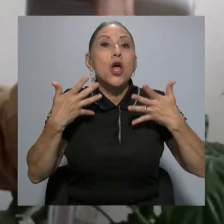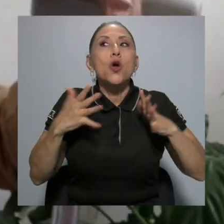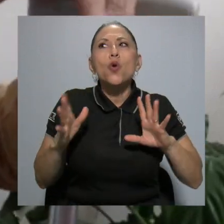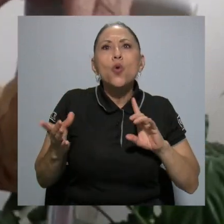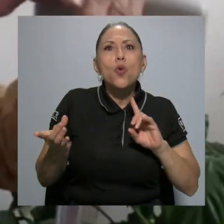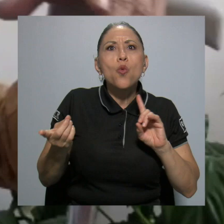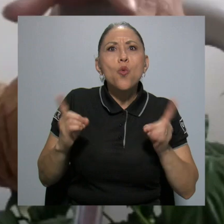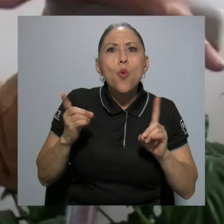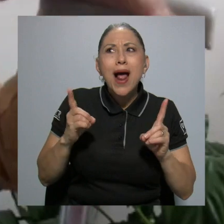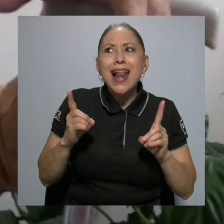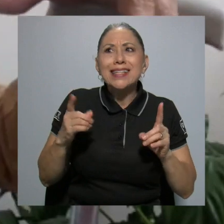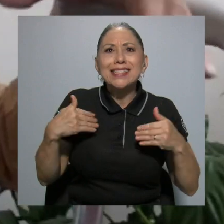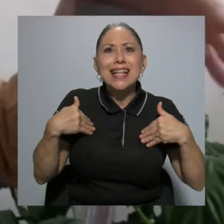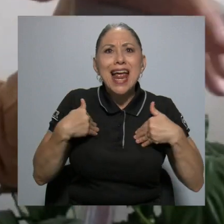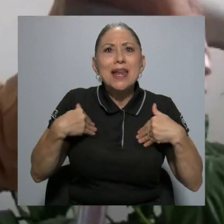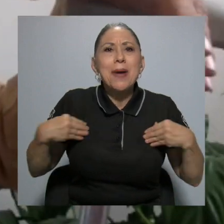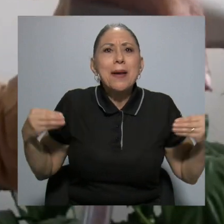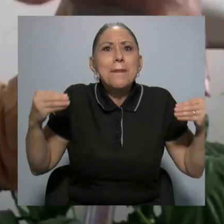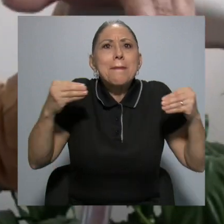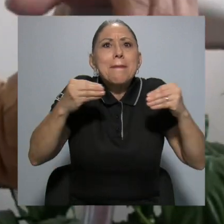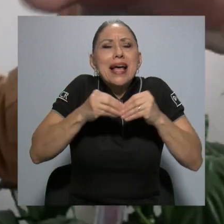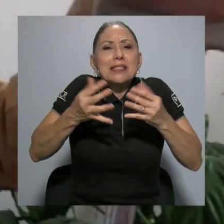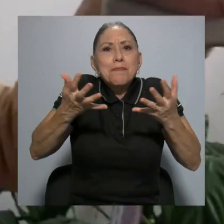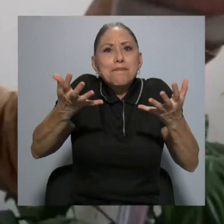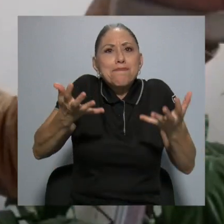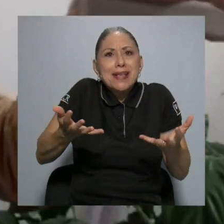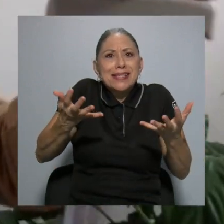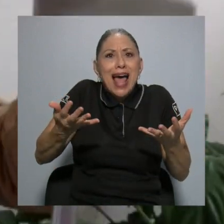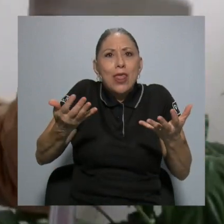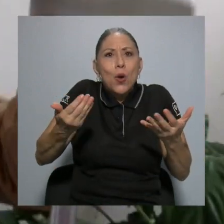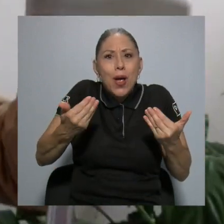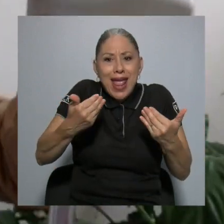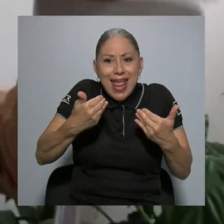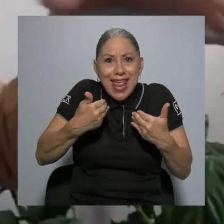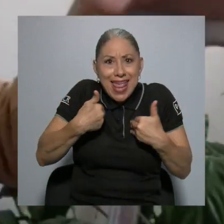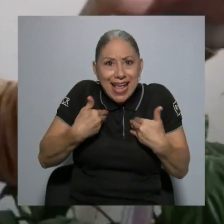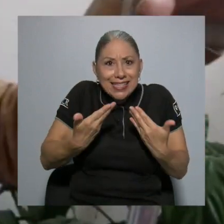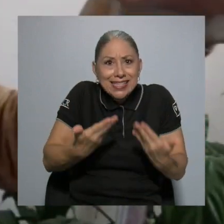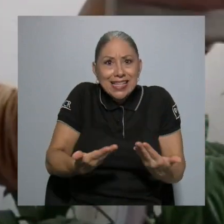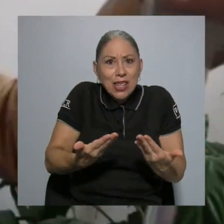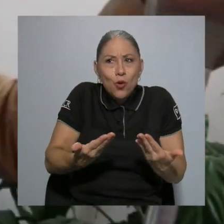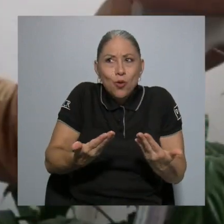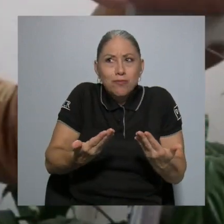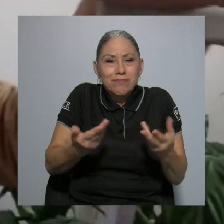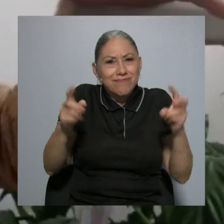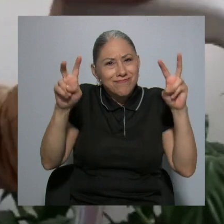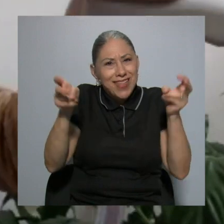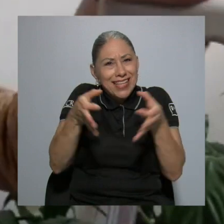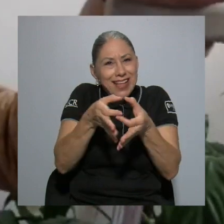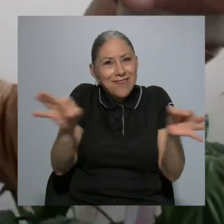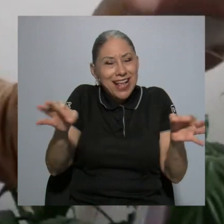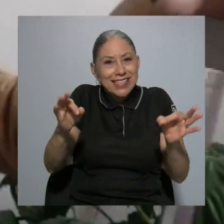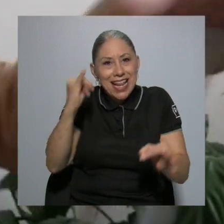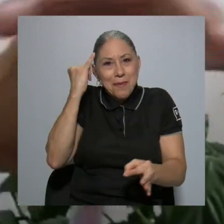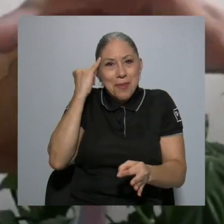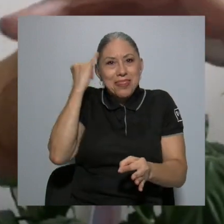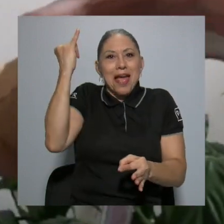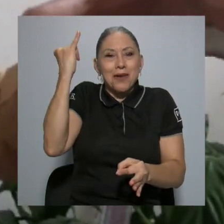pesado que ha existido. Esa frase es inventada por los franceses. Y voy a hacerte